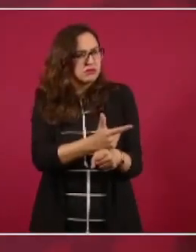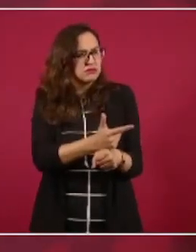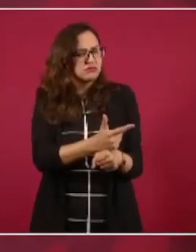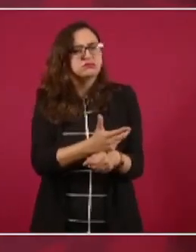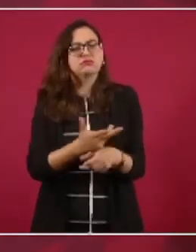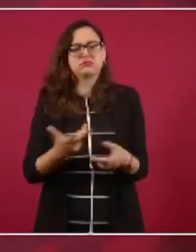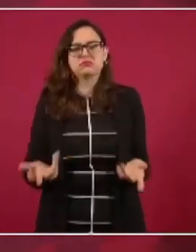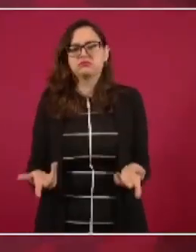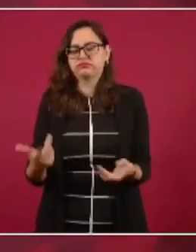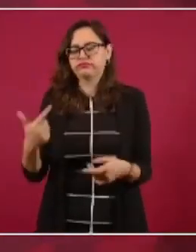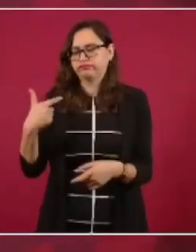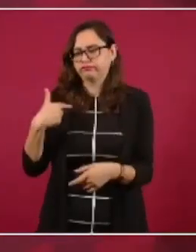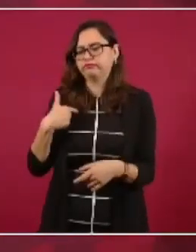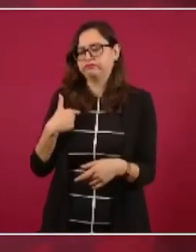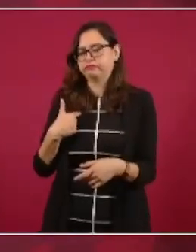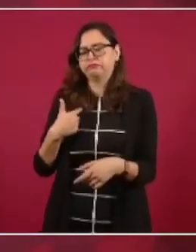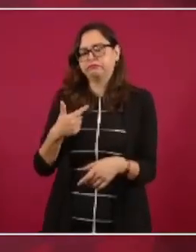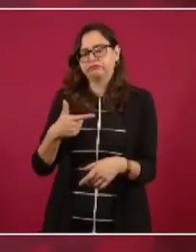un mensaje